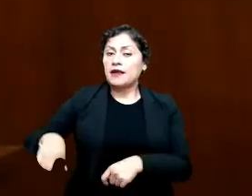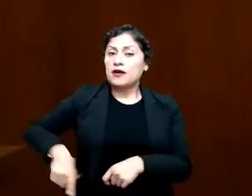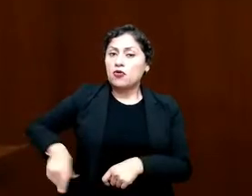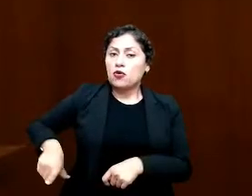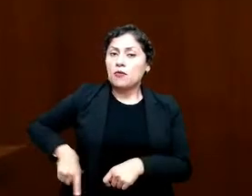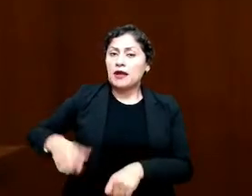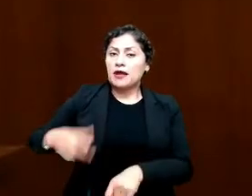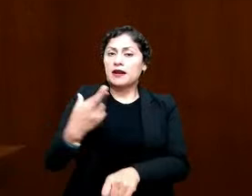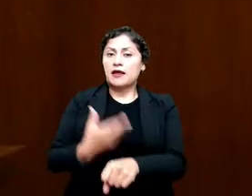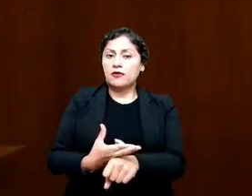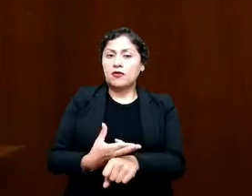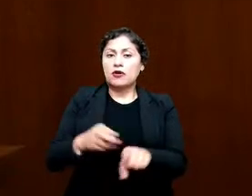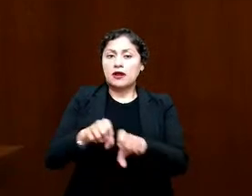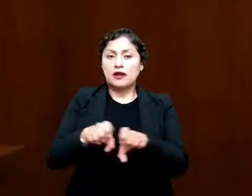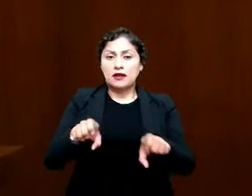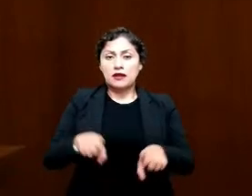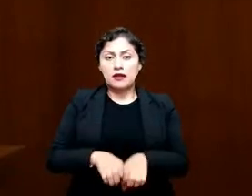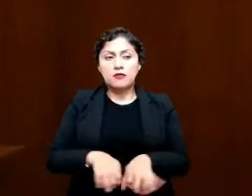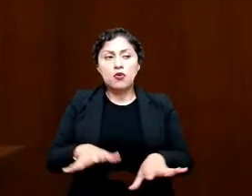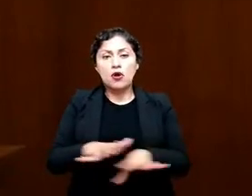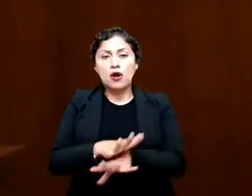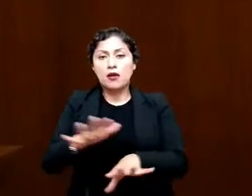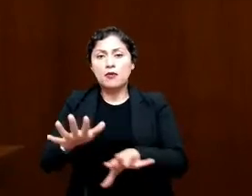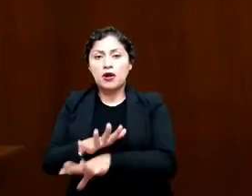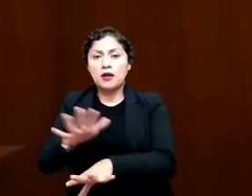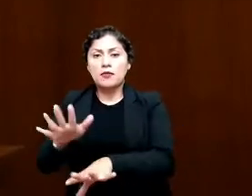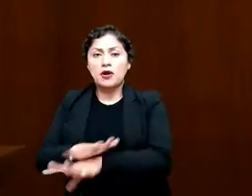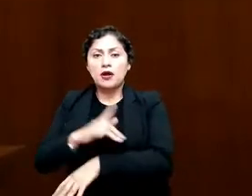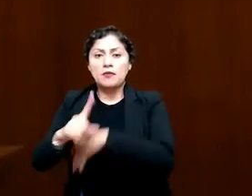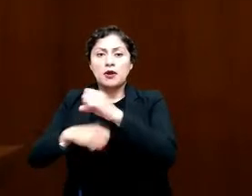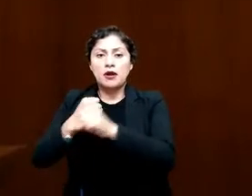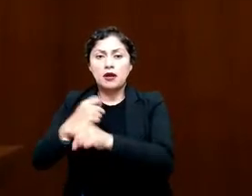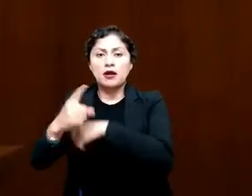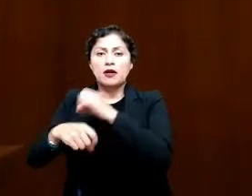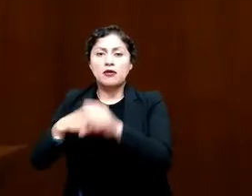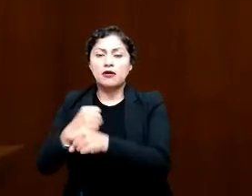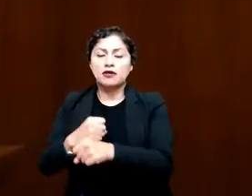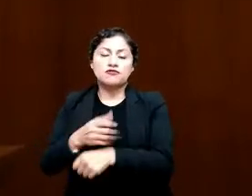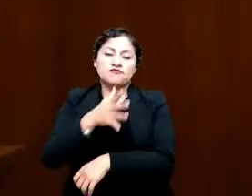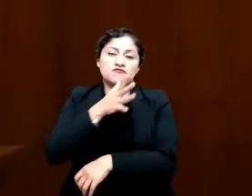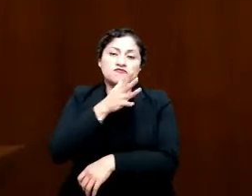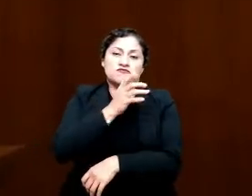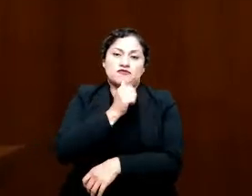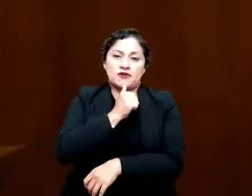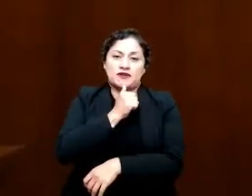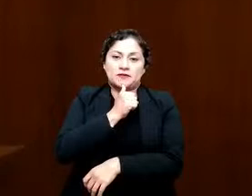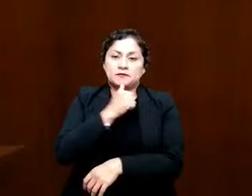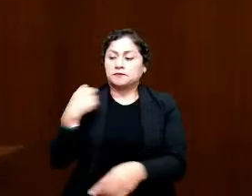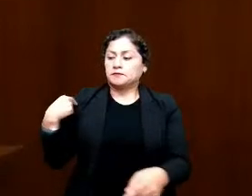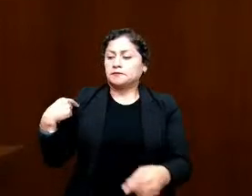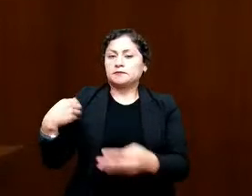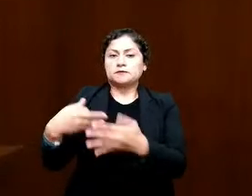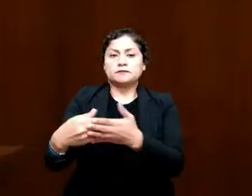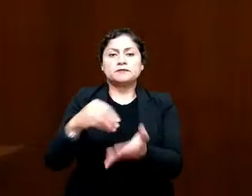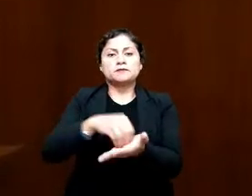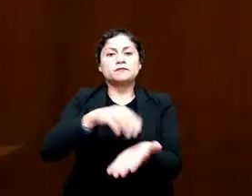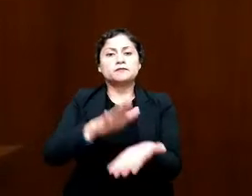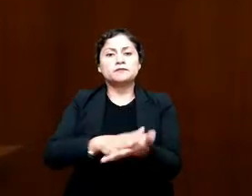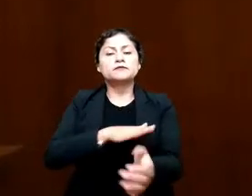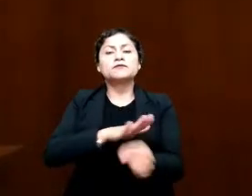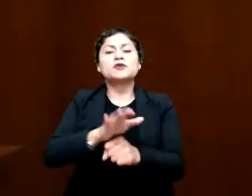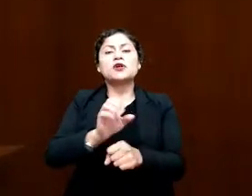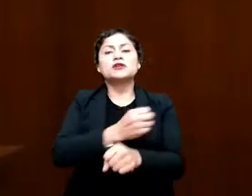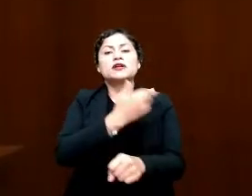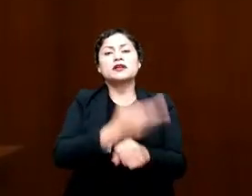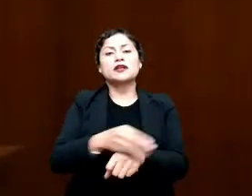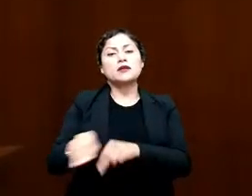gabinete cada año. Los cambios que se han registrado han sido hasta el momento los siguientes. En la Secretaría de Movilidad y